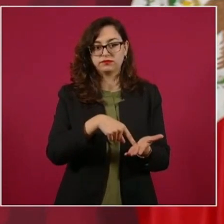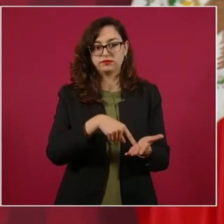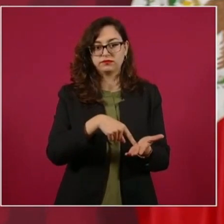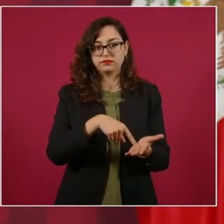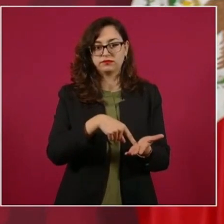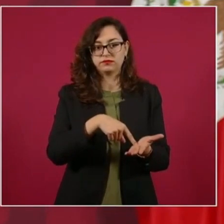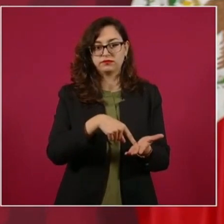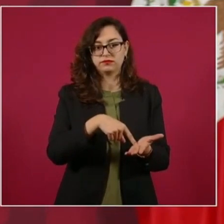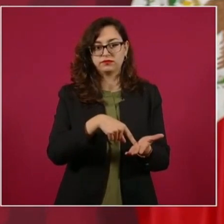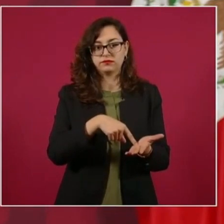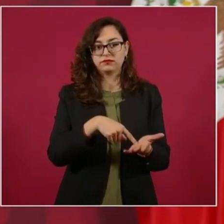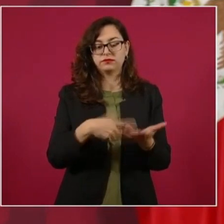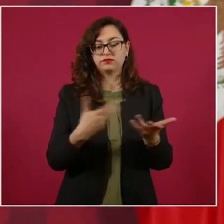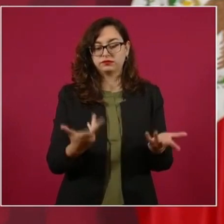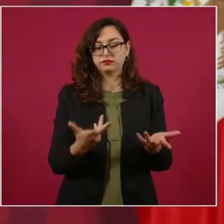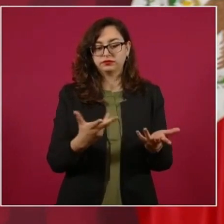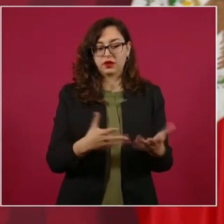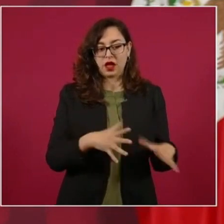la ley reglamentaria,